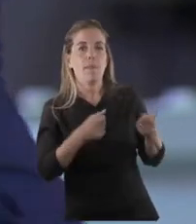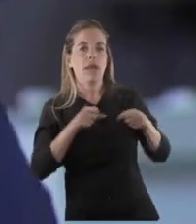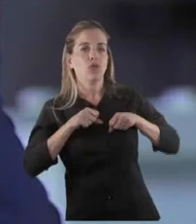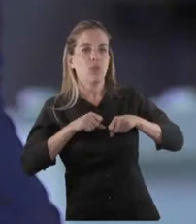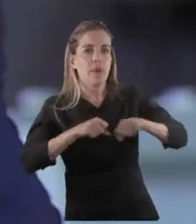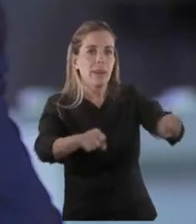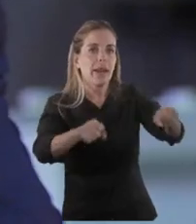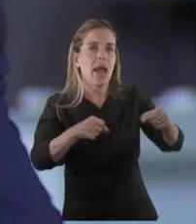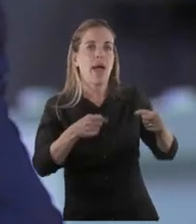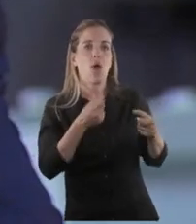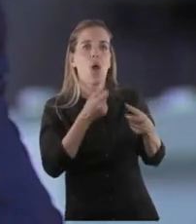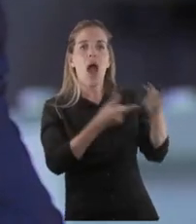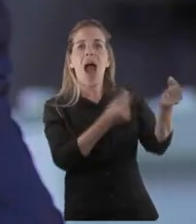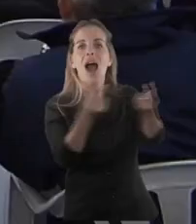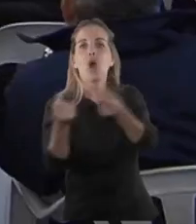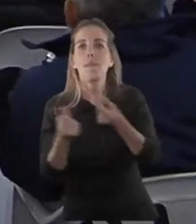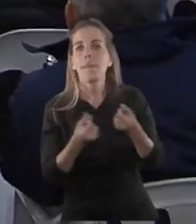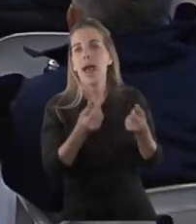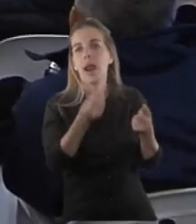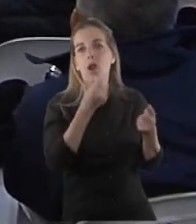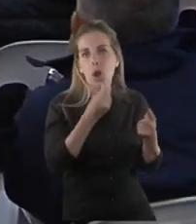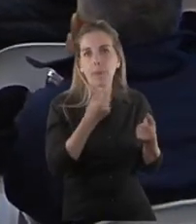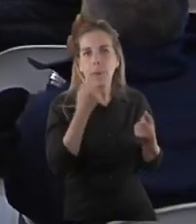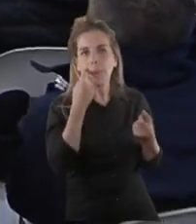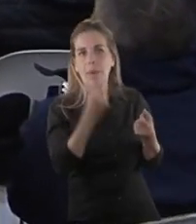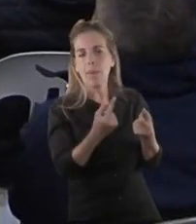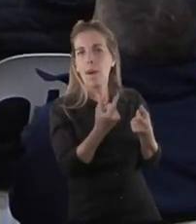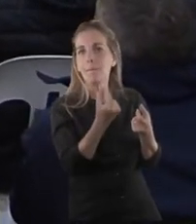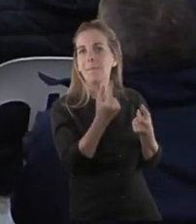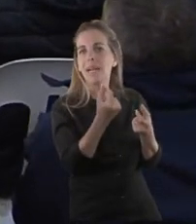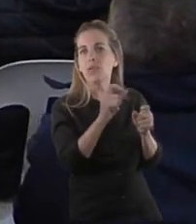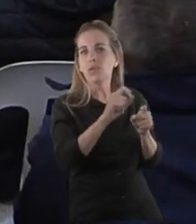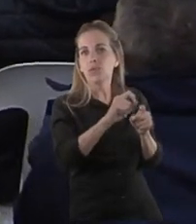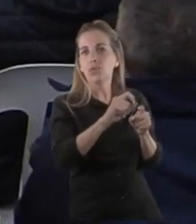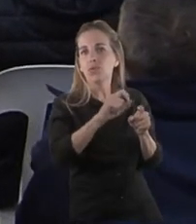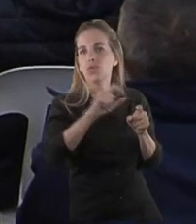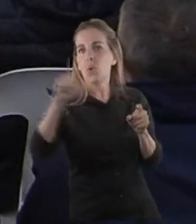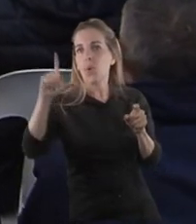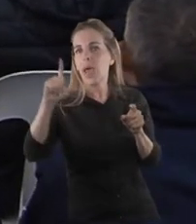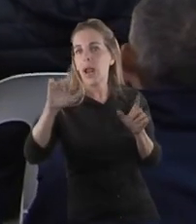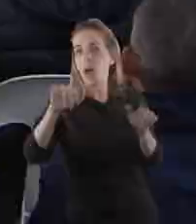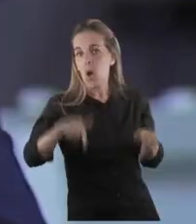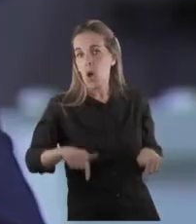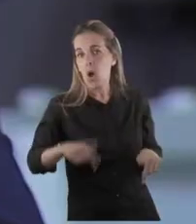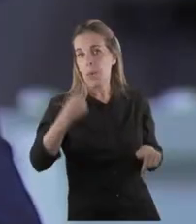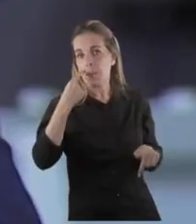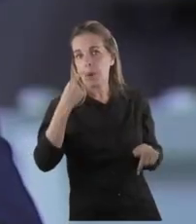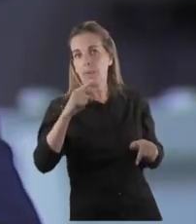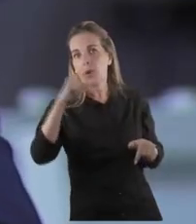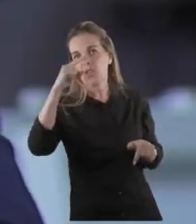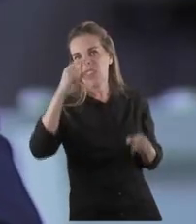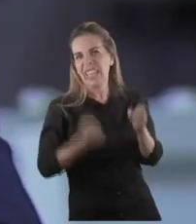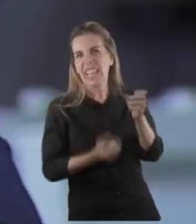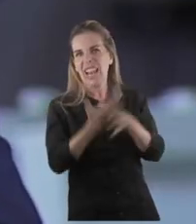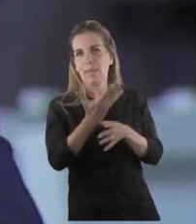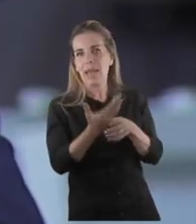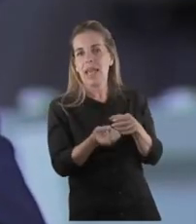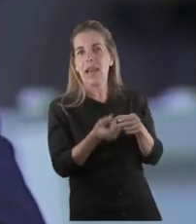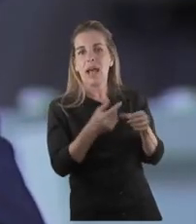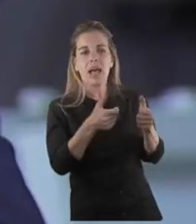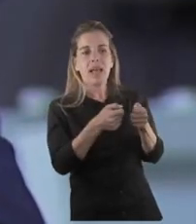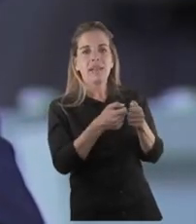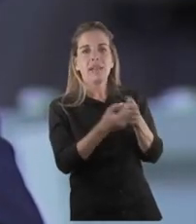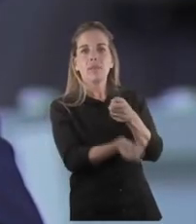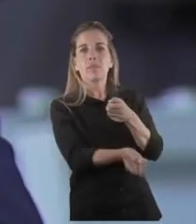supermercado a comprar alimentos. Vemos que esos precios suben. Hoy me desperté a las 7 de la mañana con un mensaje